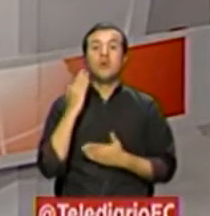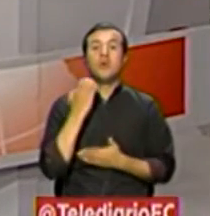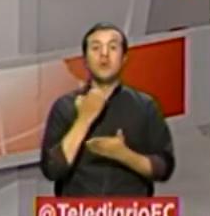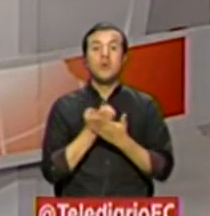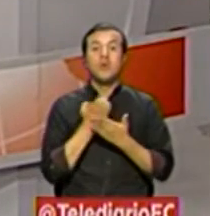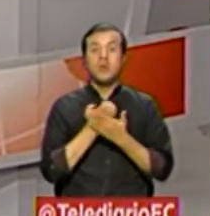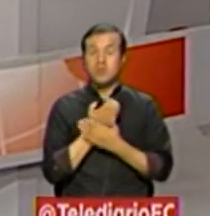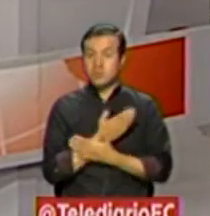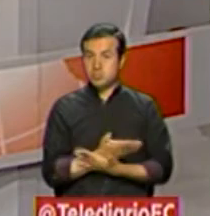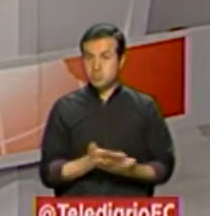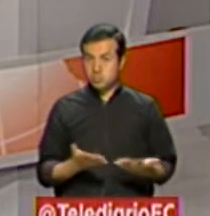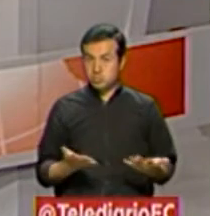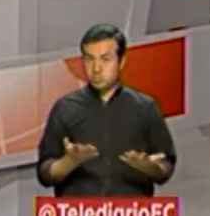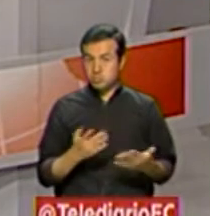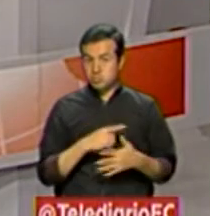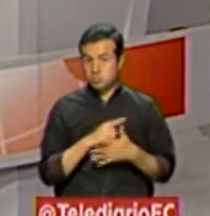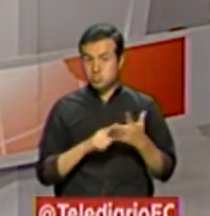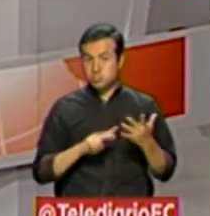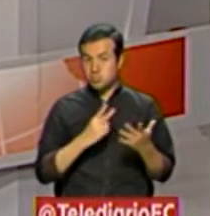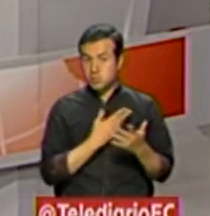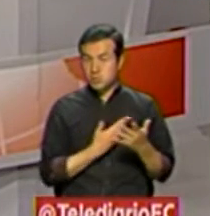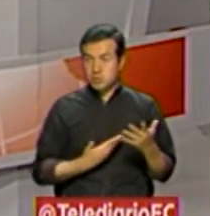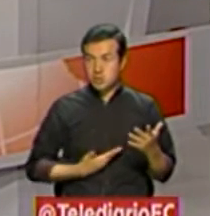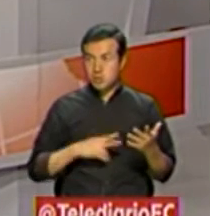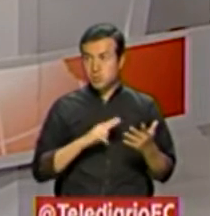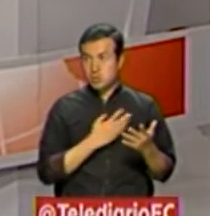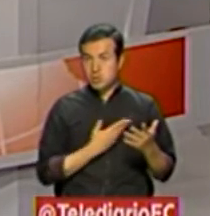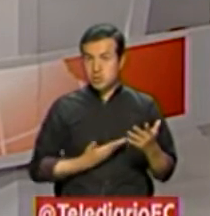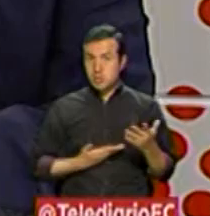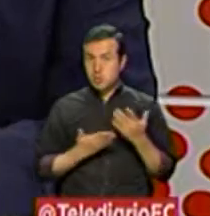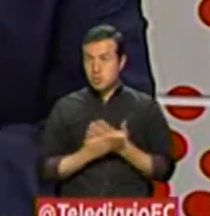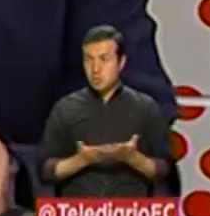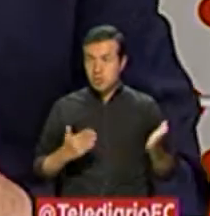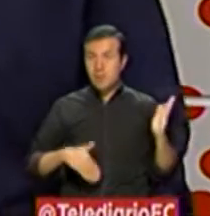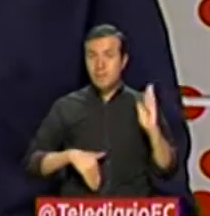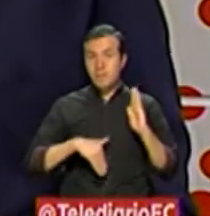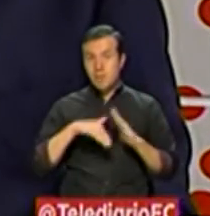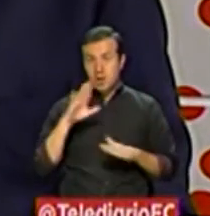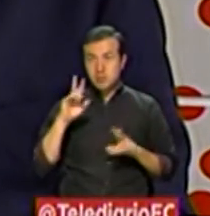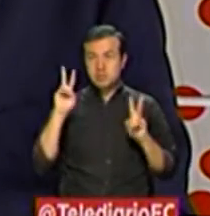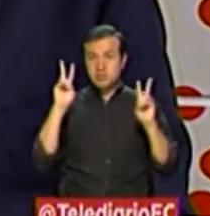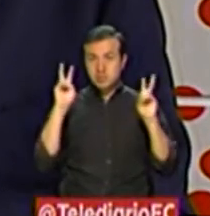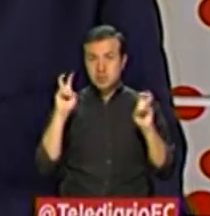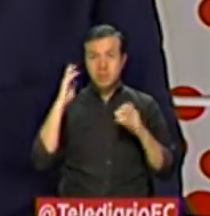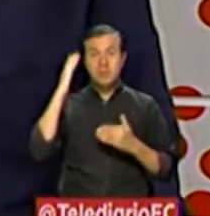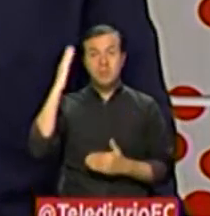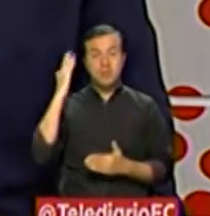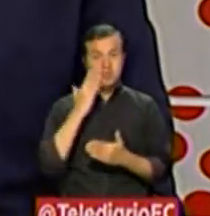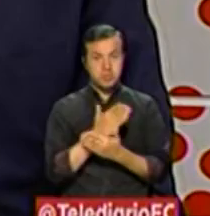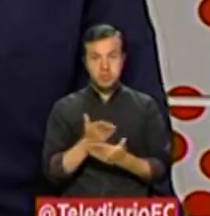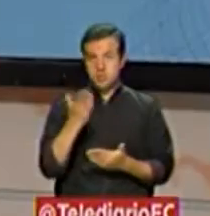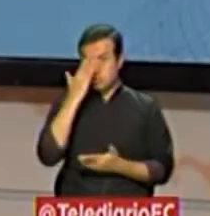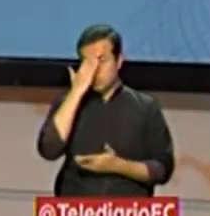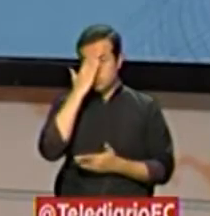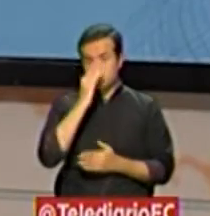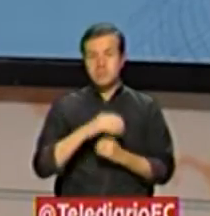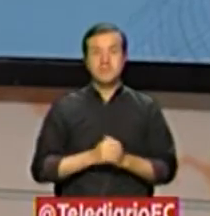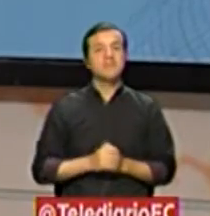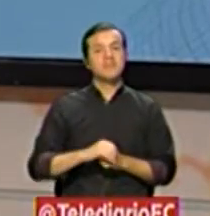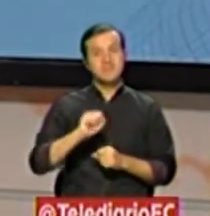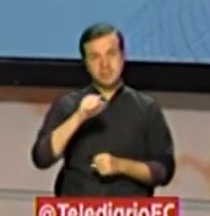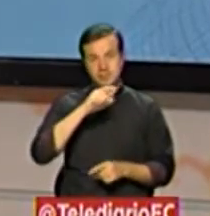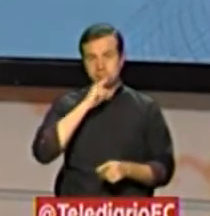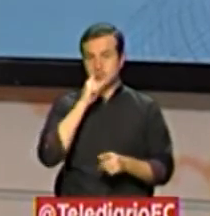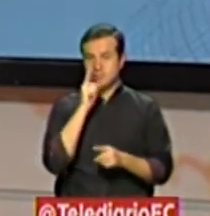económicas, versus un vicepresidente o vicepresidenta más del ámbito político. ¿Usted qué opina? Claro que sí. Me parece